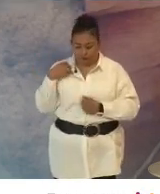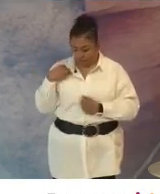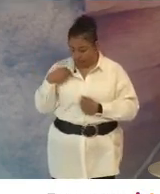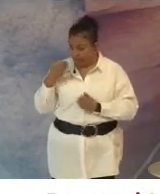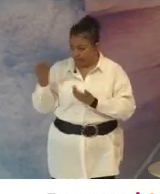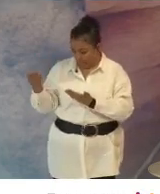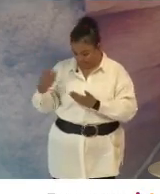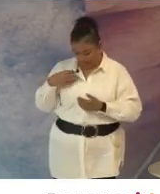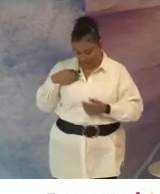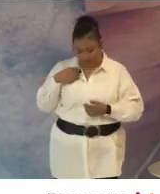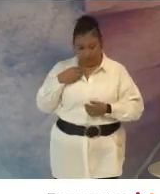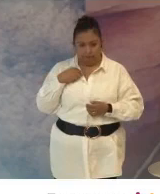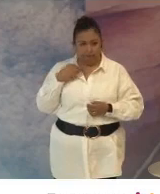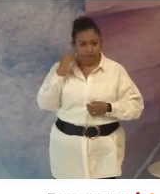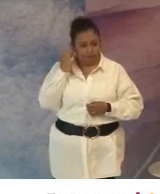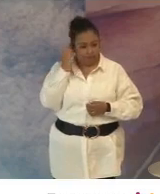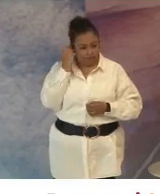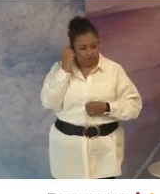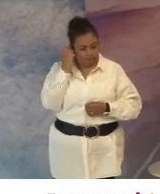Adelante.